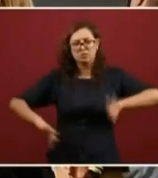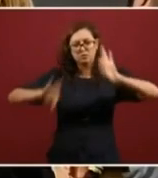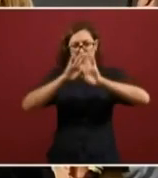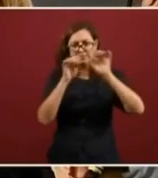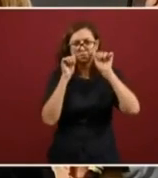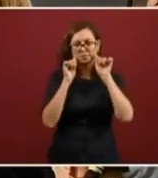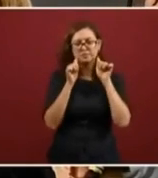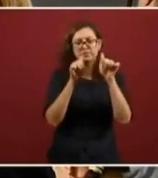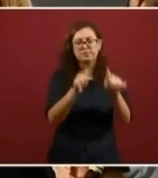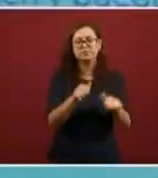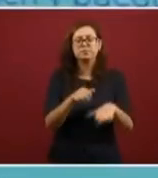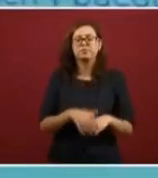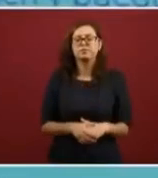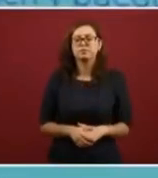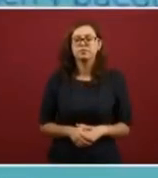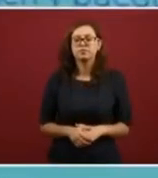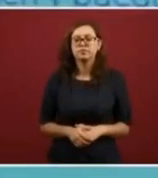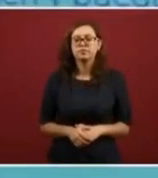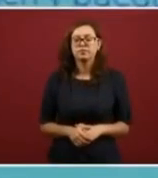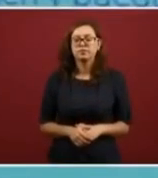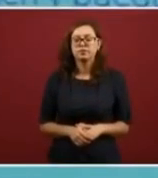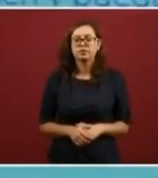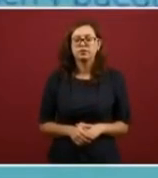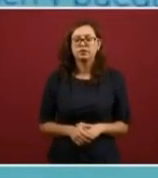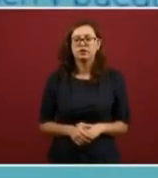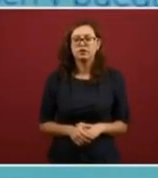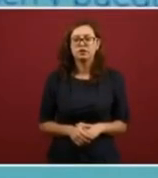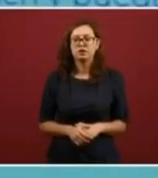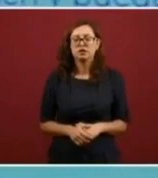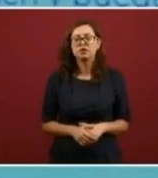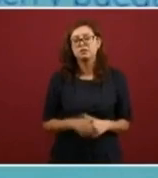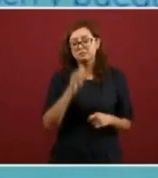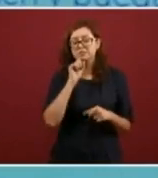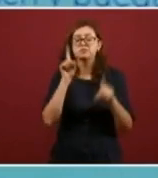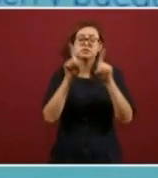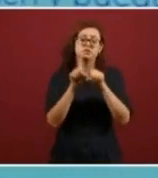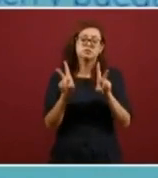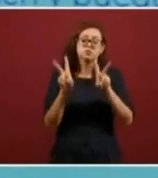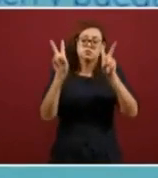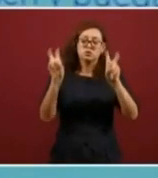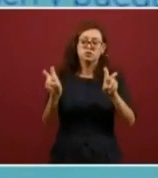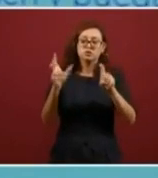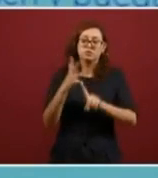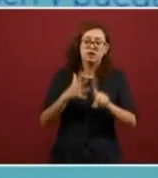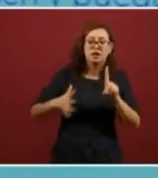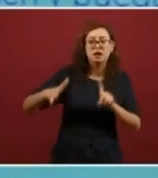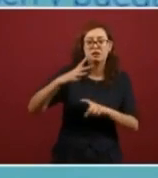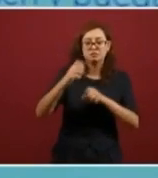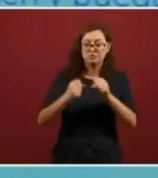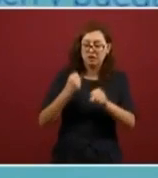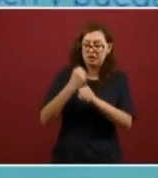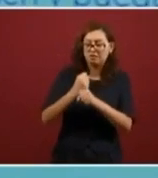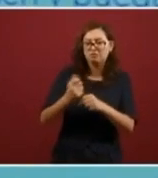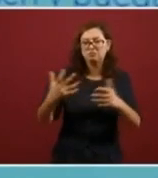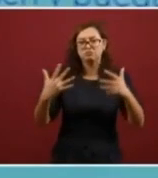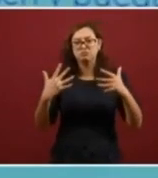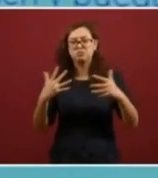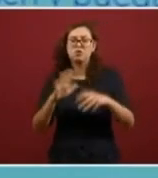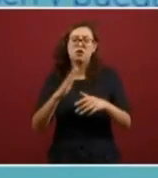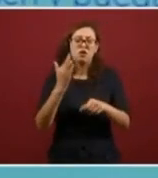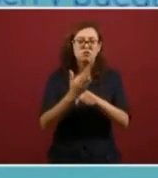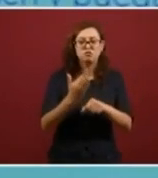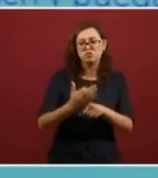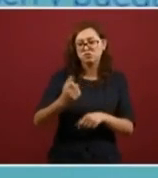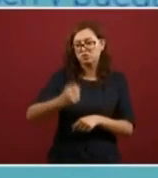resaltar que dada la condición climática de este año, la temporada de estiaje, hoy ya en el sur